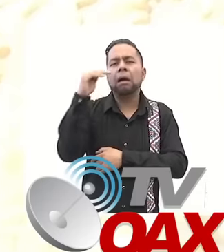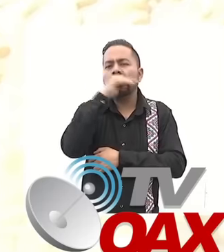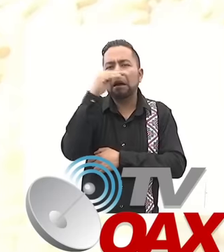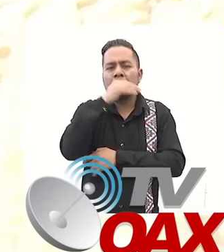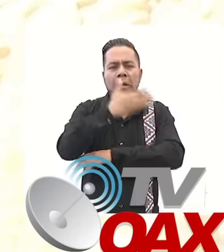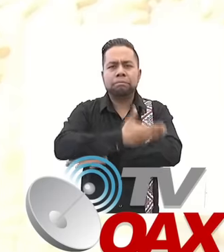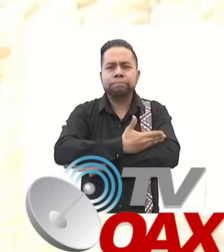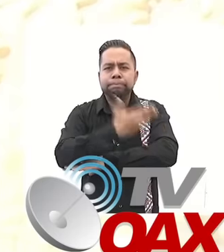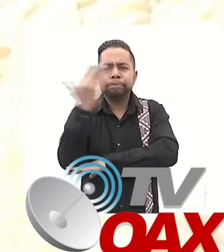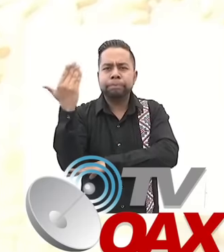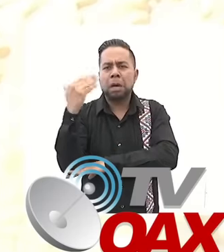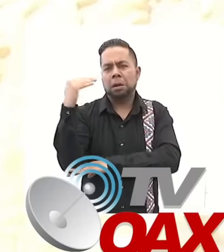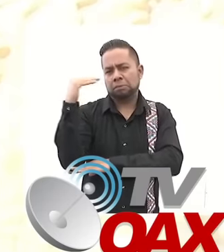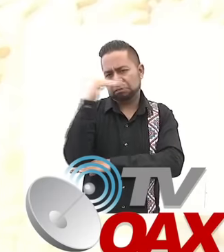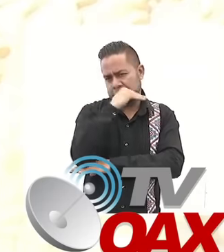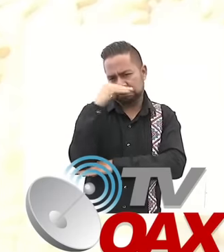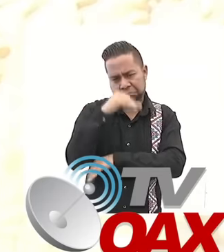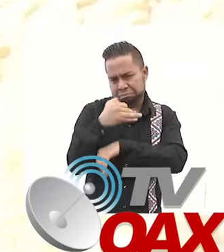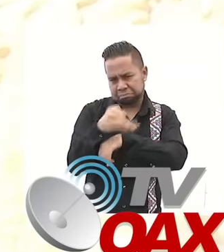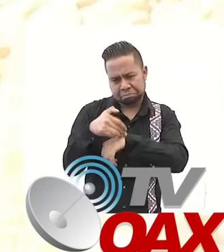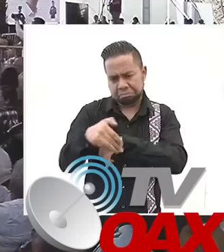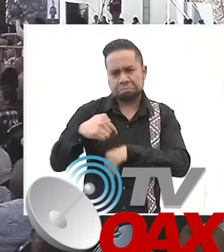carretera.